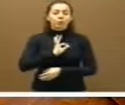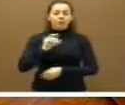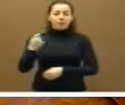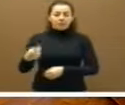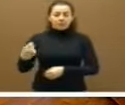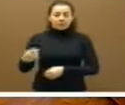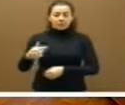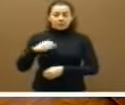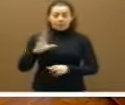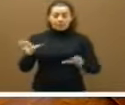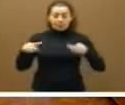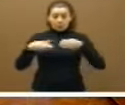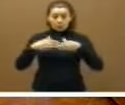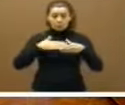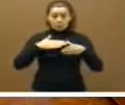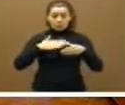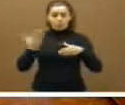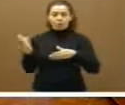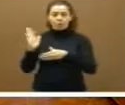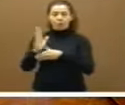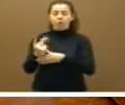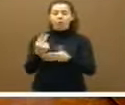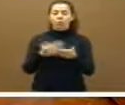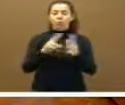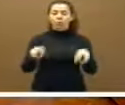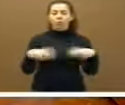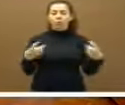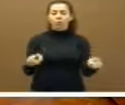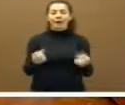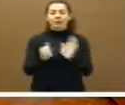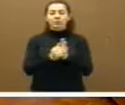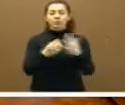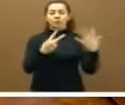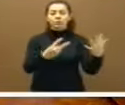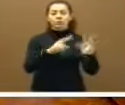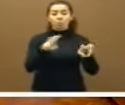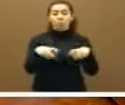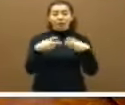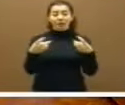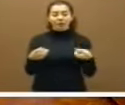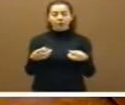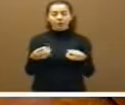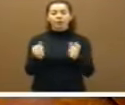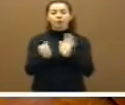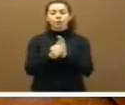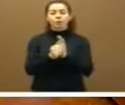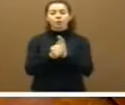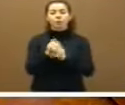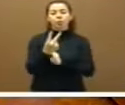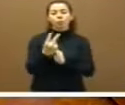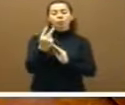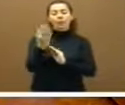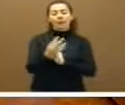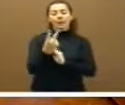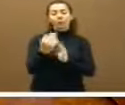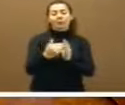Mi grupo presenta una enmienda de modificación del artículo siete, modificación del artículo dos de la ley siete barra dos mil nueve de